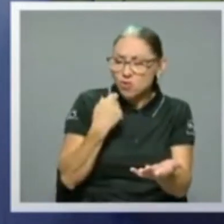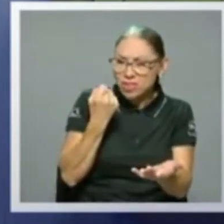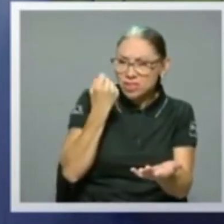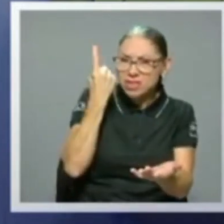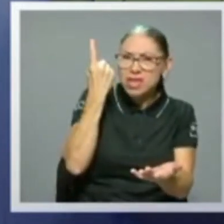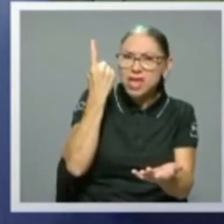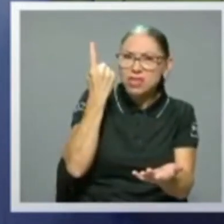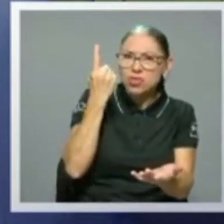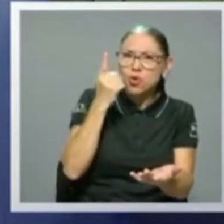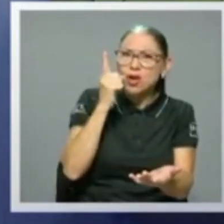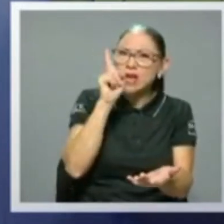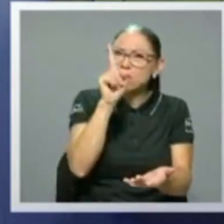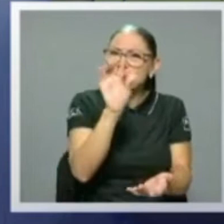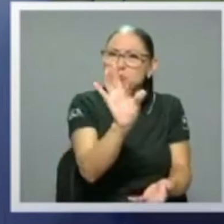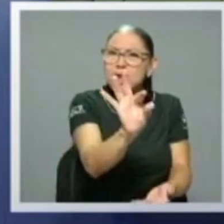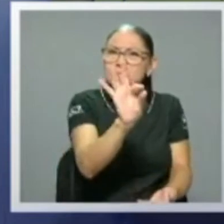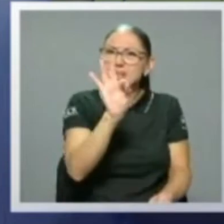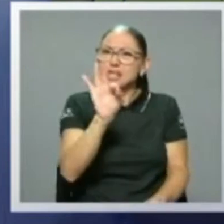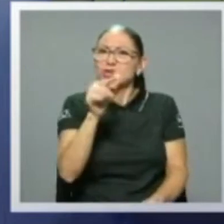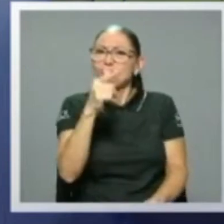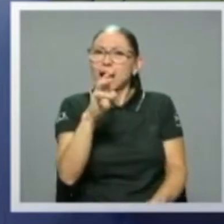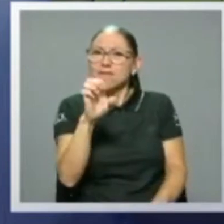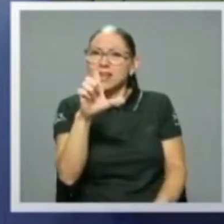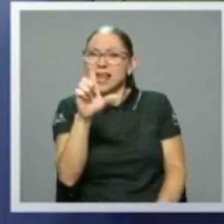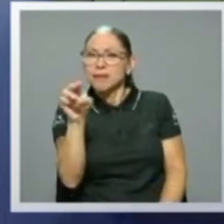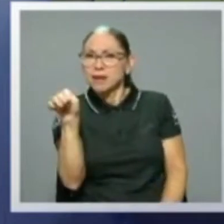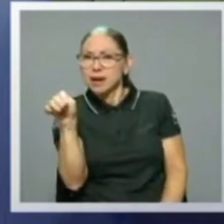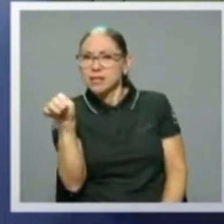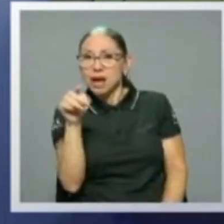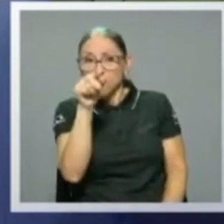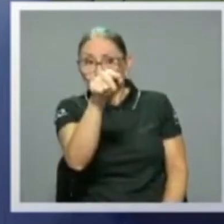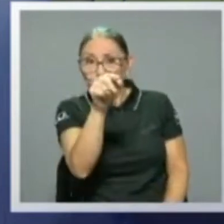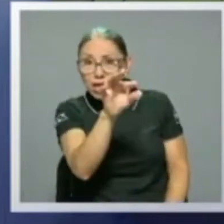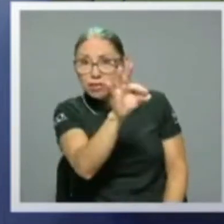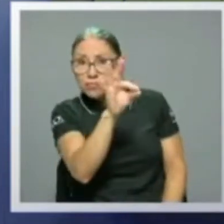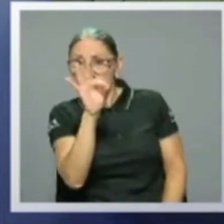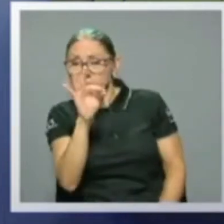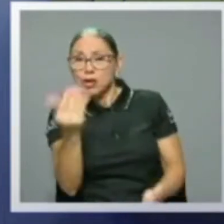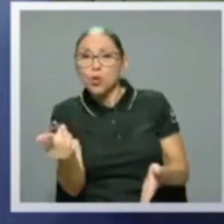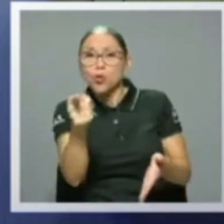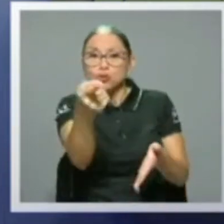de don Gabriel, usted regresa a la universidad y se hace cargo